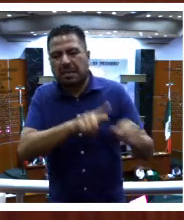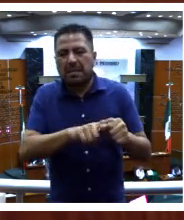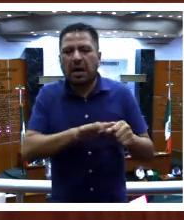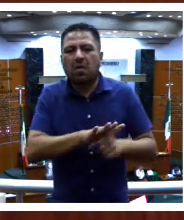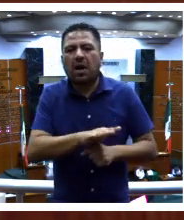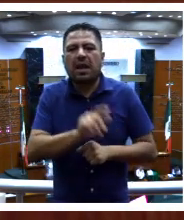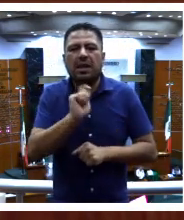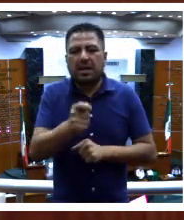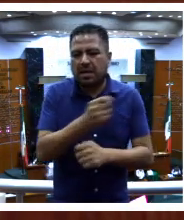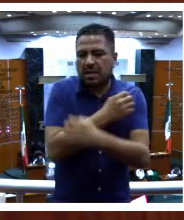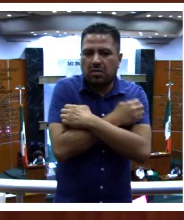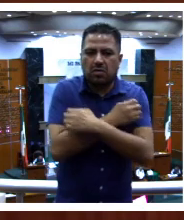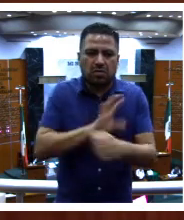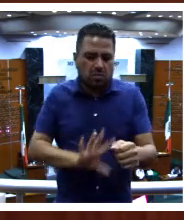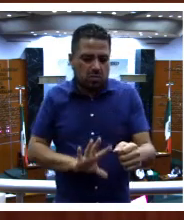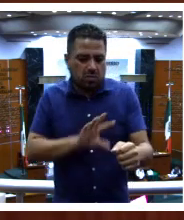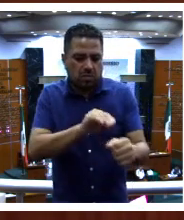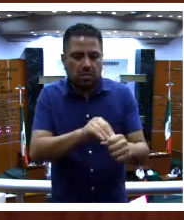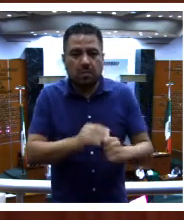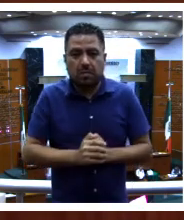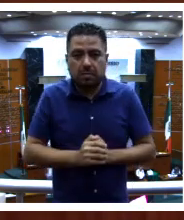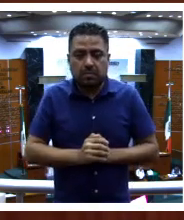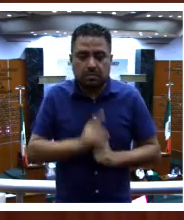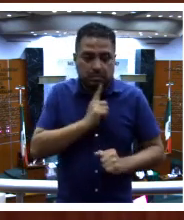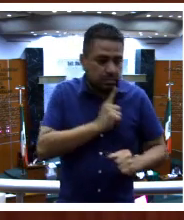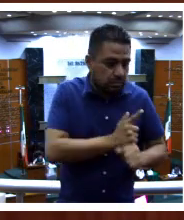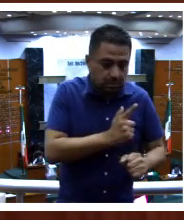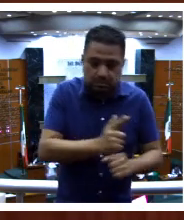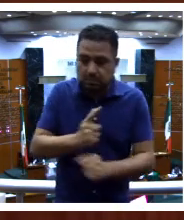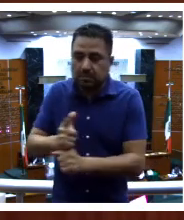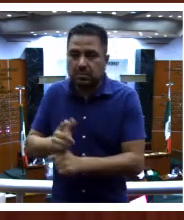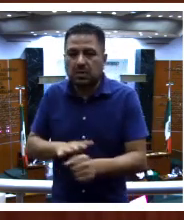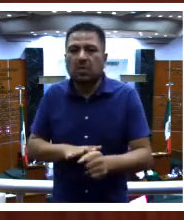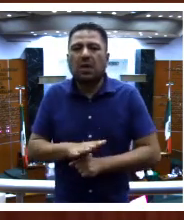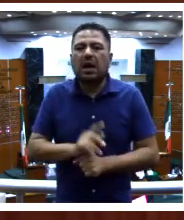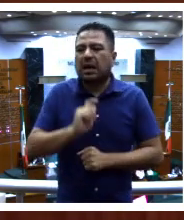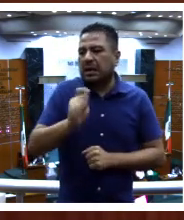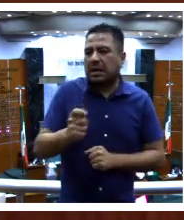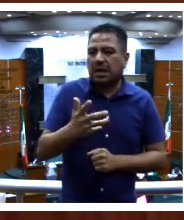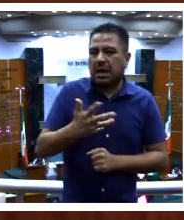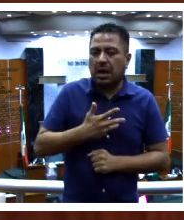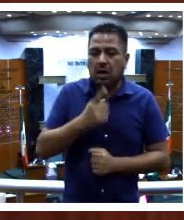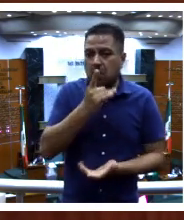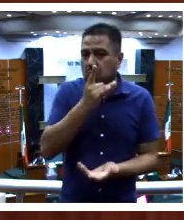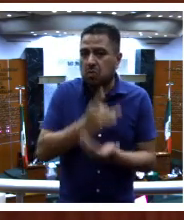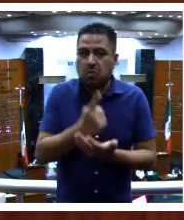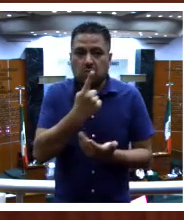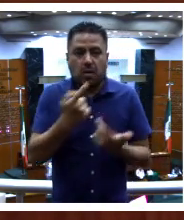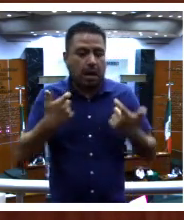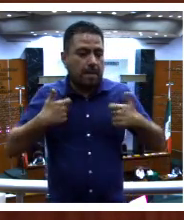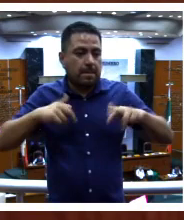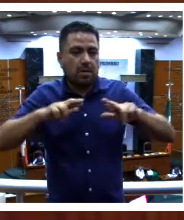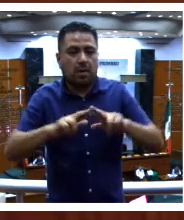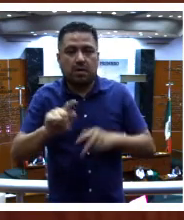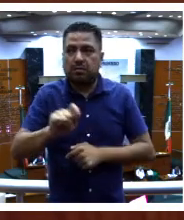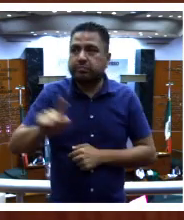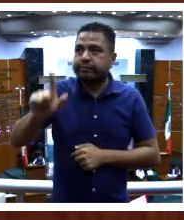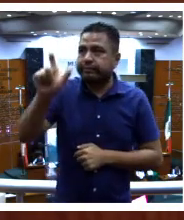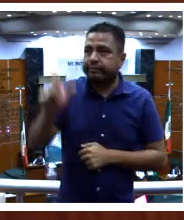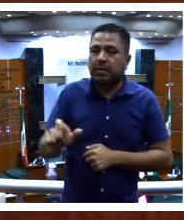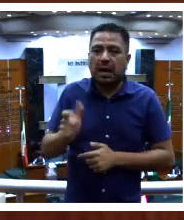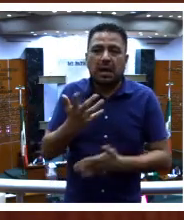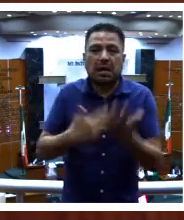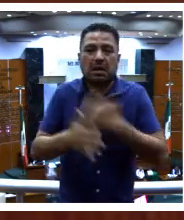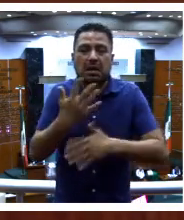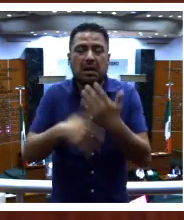especializado en educación inclusiva. Encontramos el caso de que había un solo profesor experto en lengua de